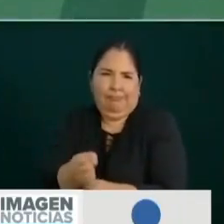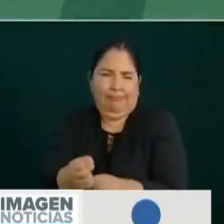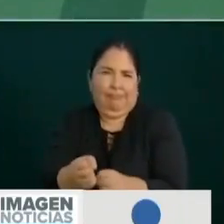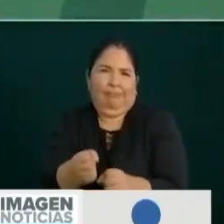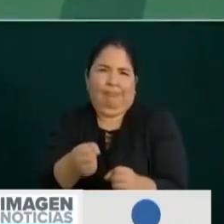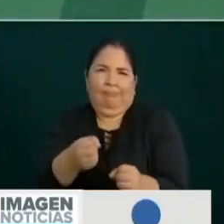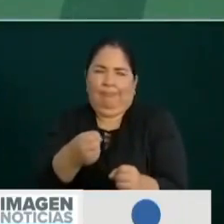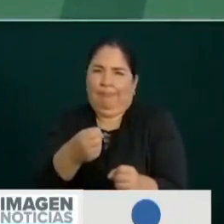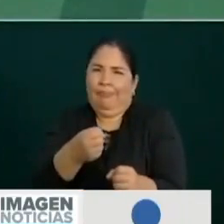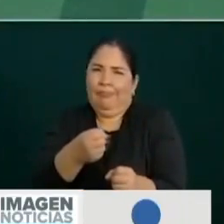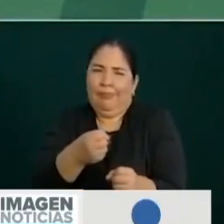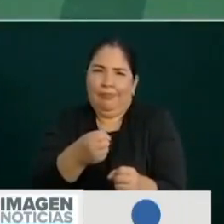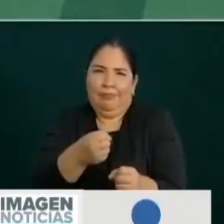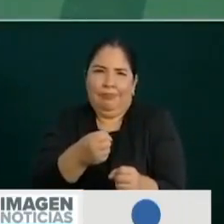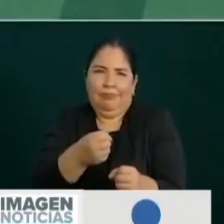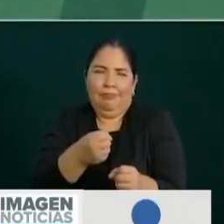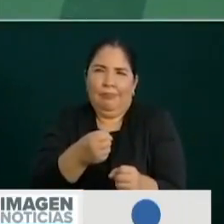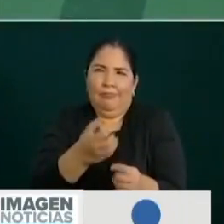la tortura,